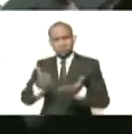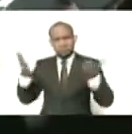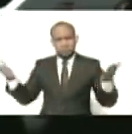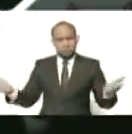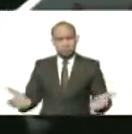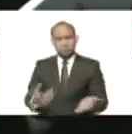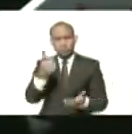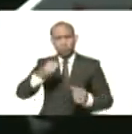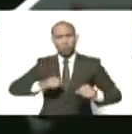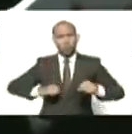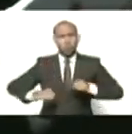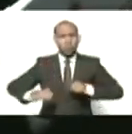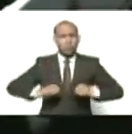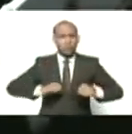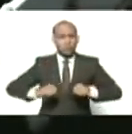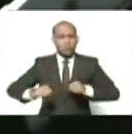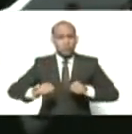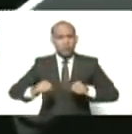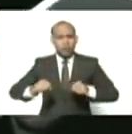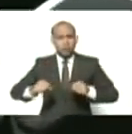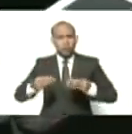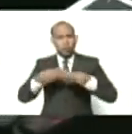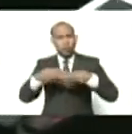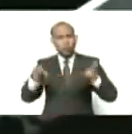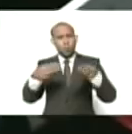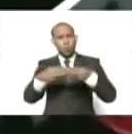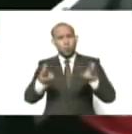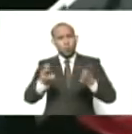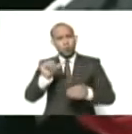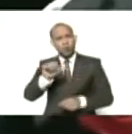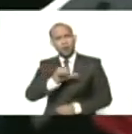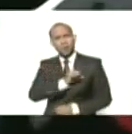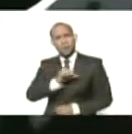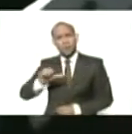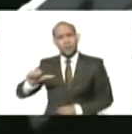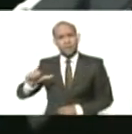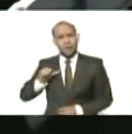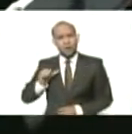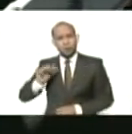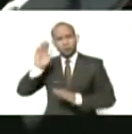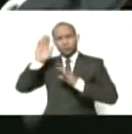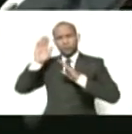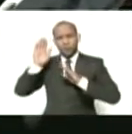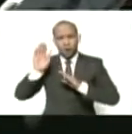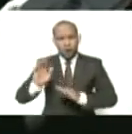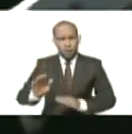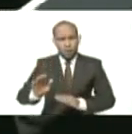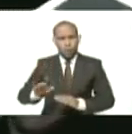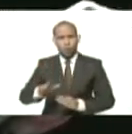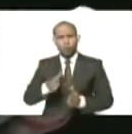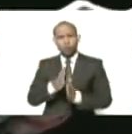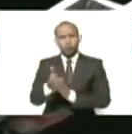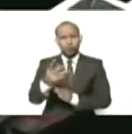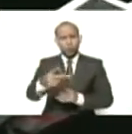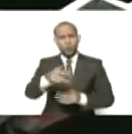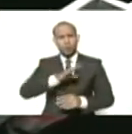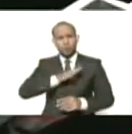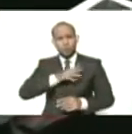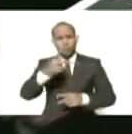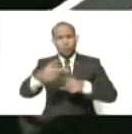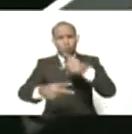un movimiento público y privado de apoyo a la calidad del producto